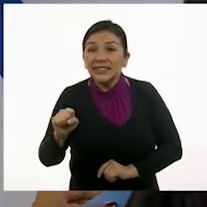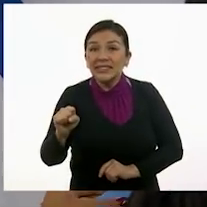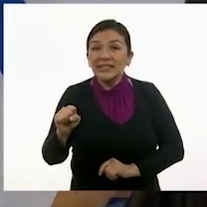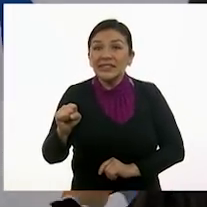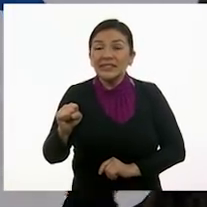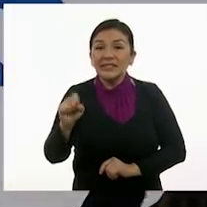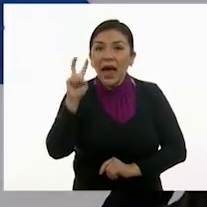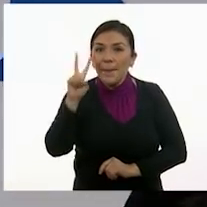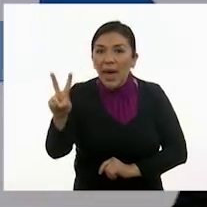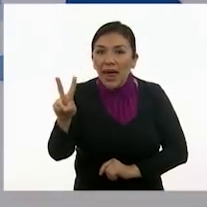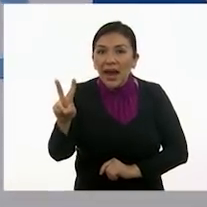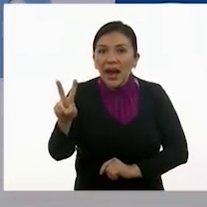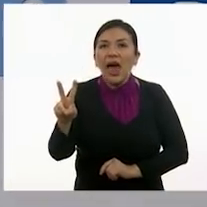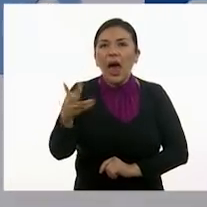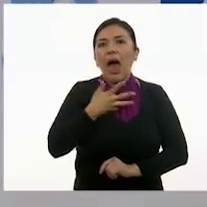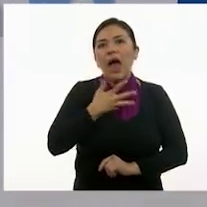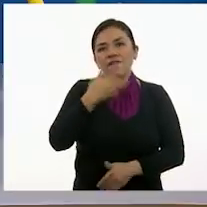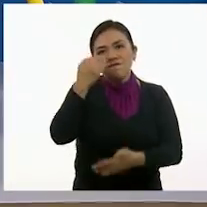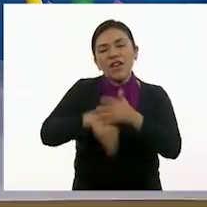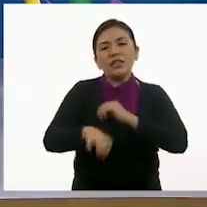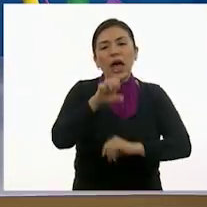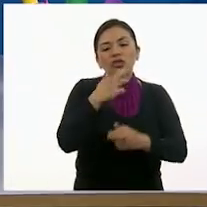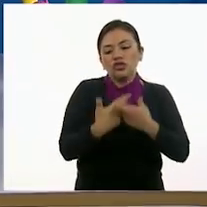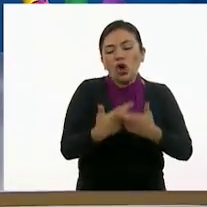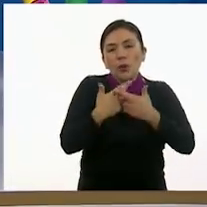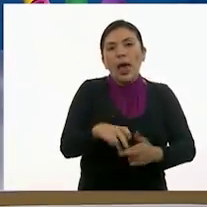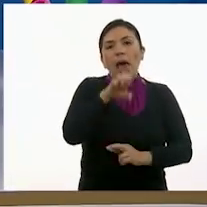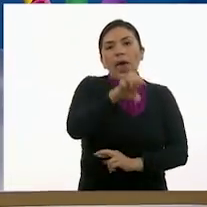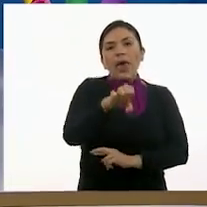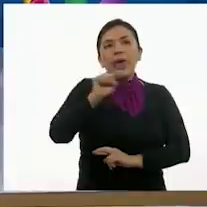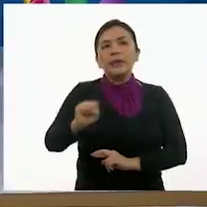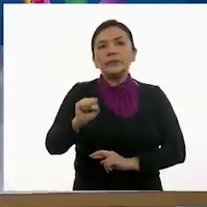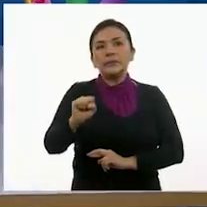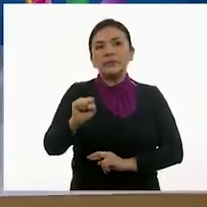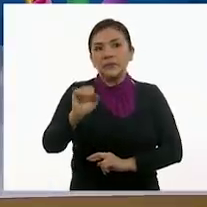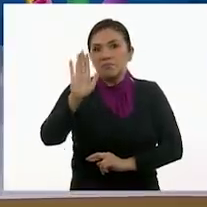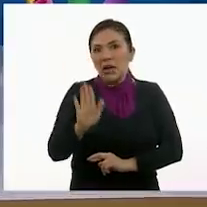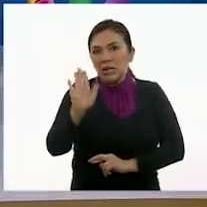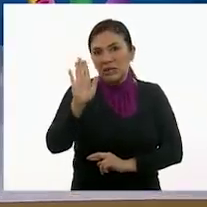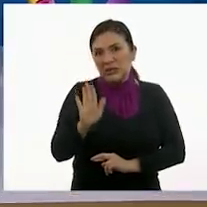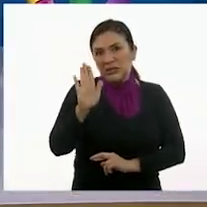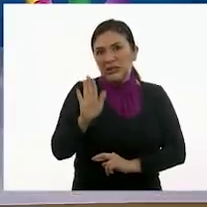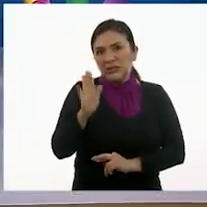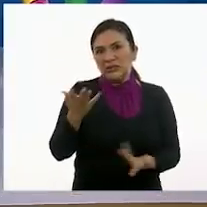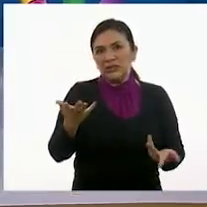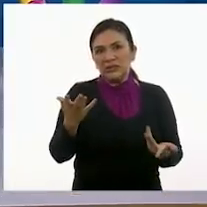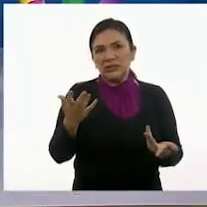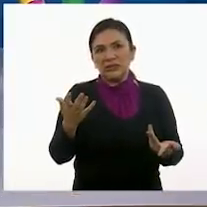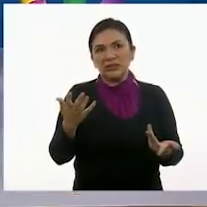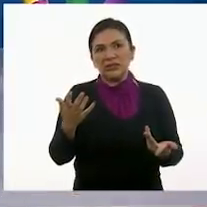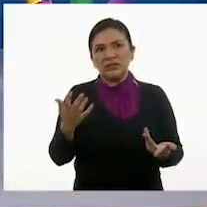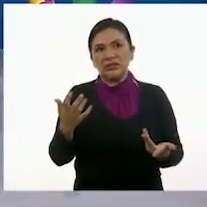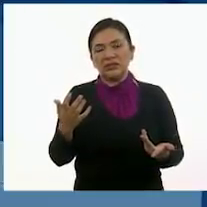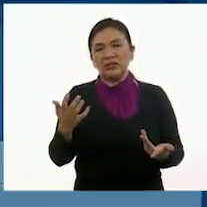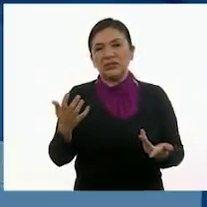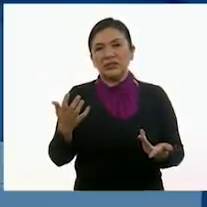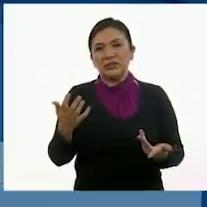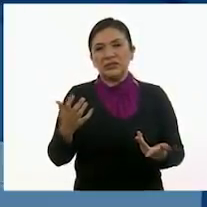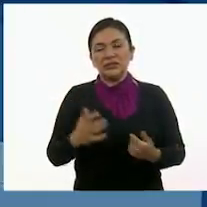Libertades. Porque veo que aquí nos está sobrando. liberta. Ay, puse mala